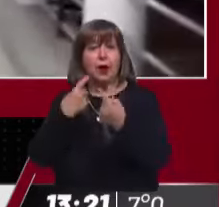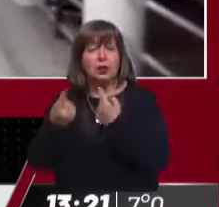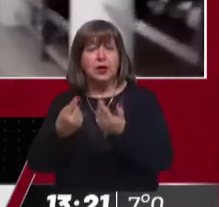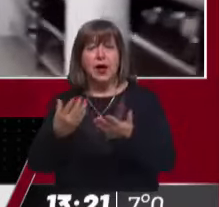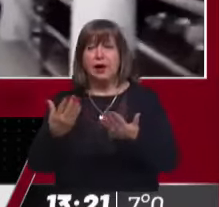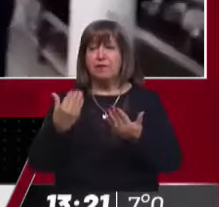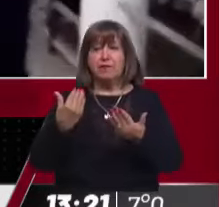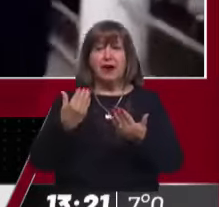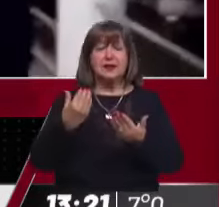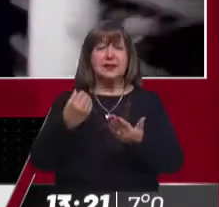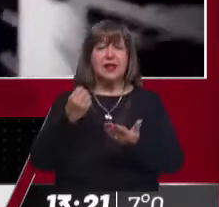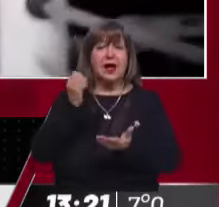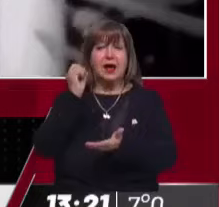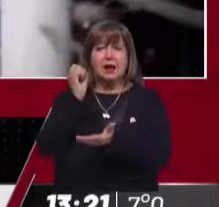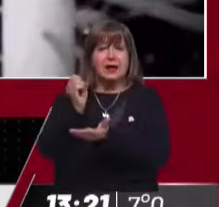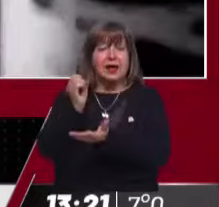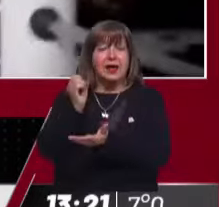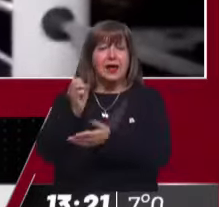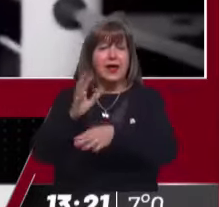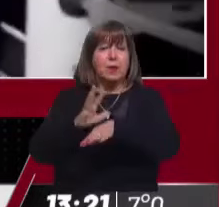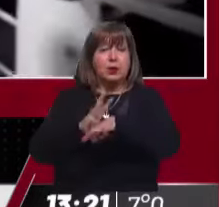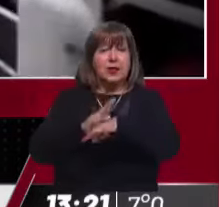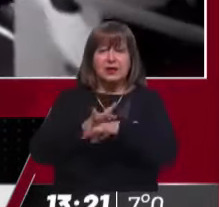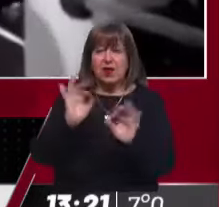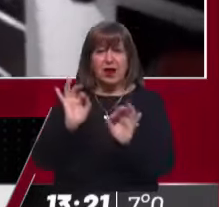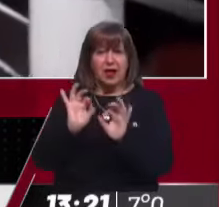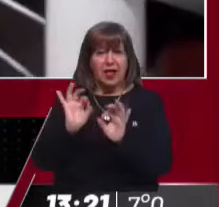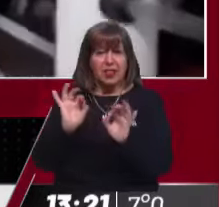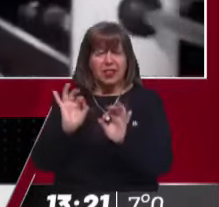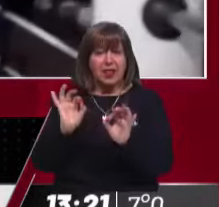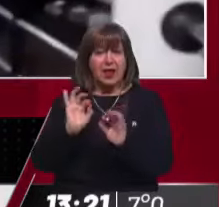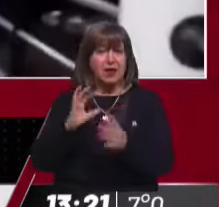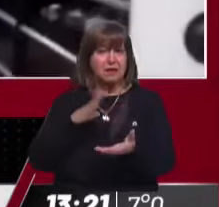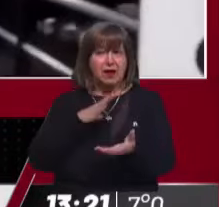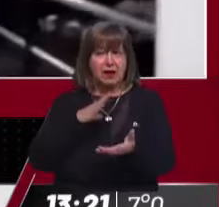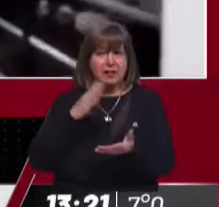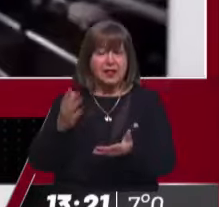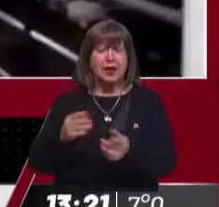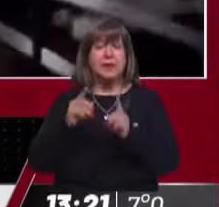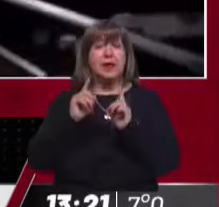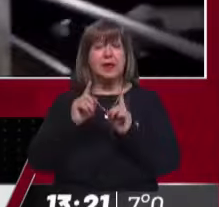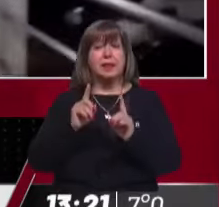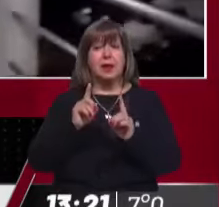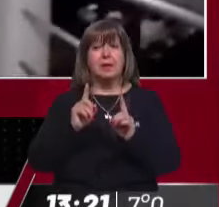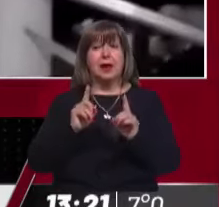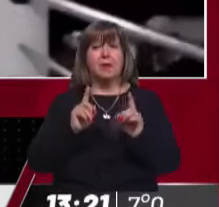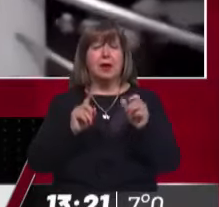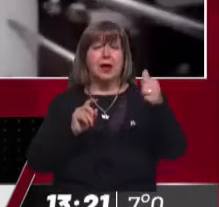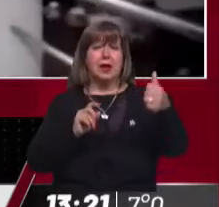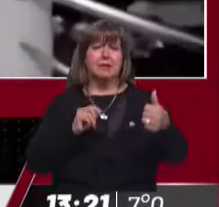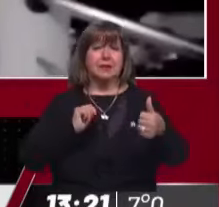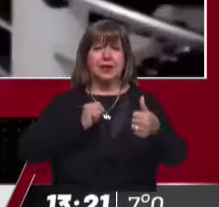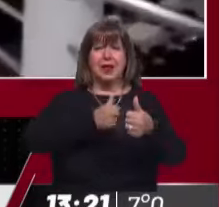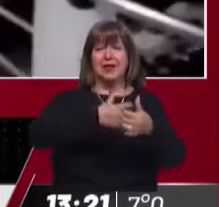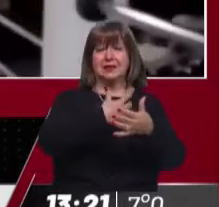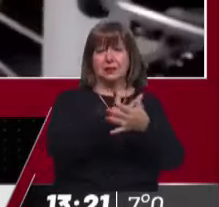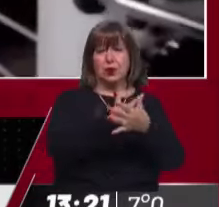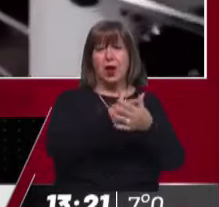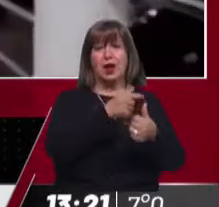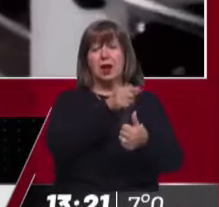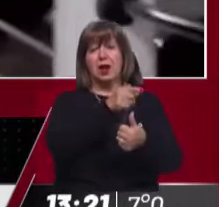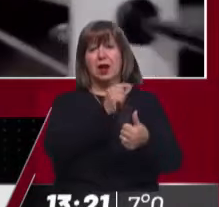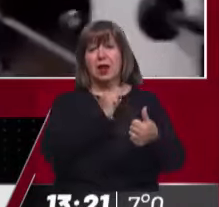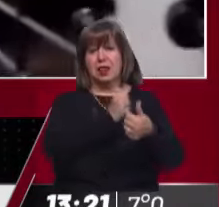ha formulado la imputación, y en segundo lugar porque es un delito contra la integridad sexual. Lo que la víctima quiera